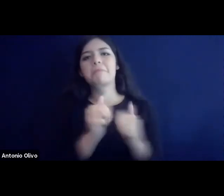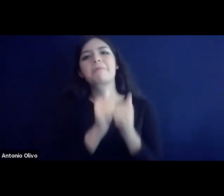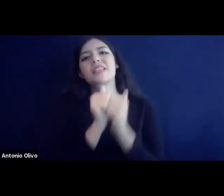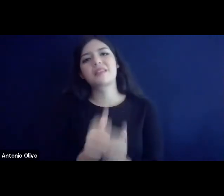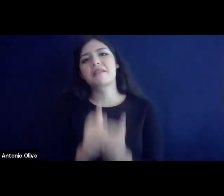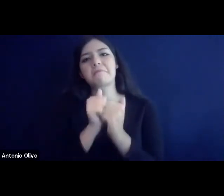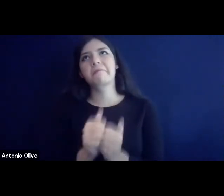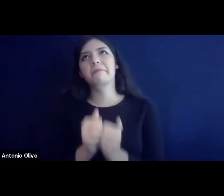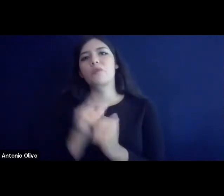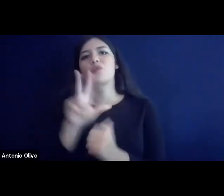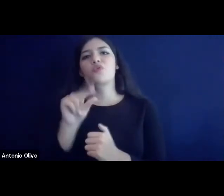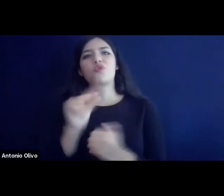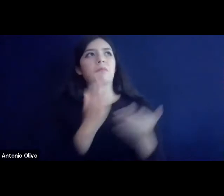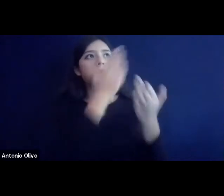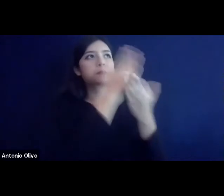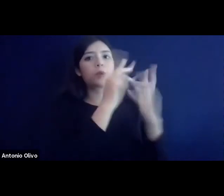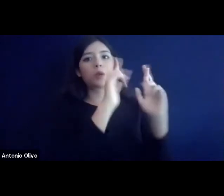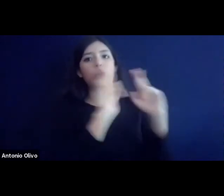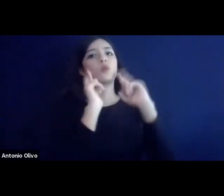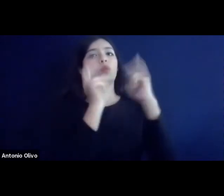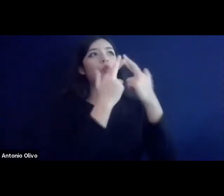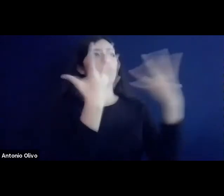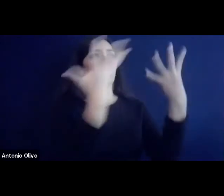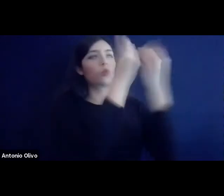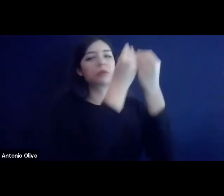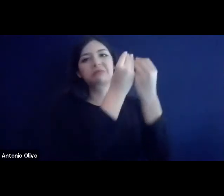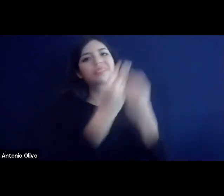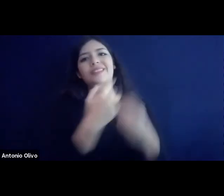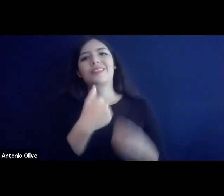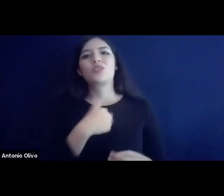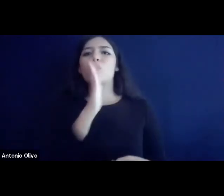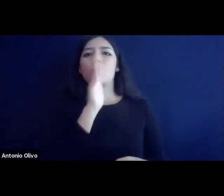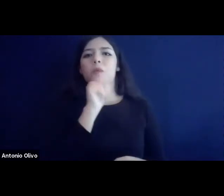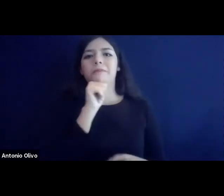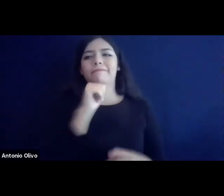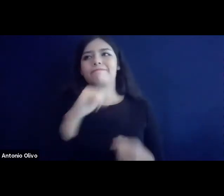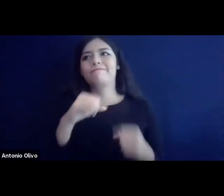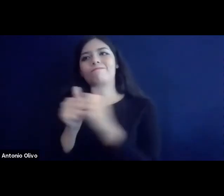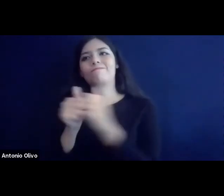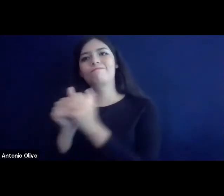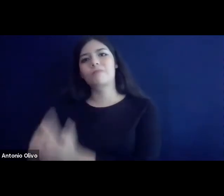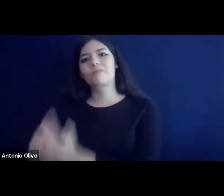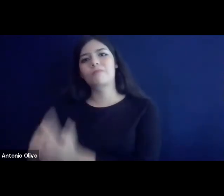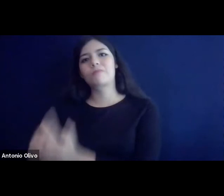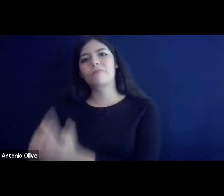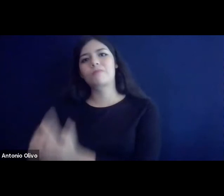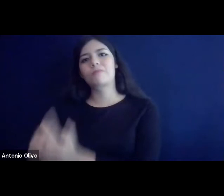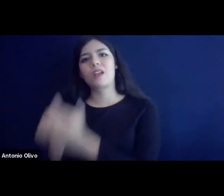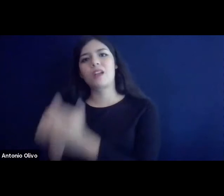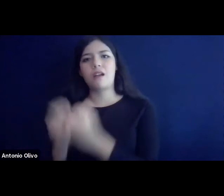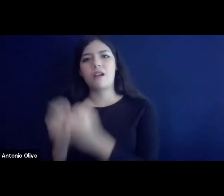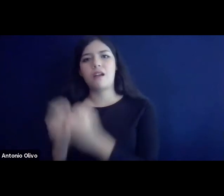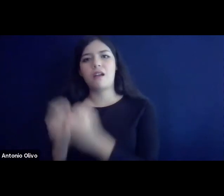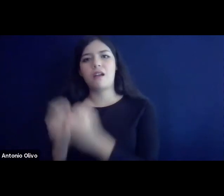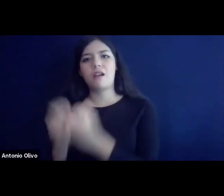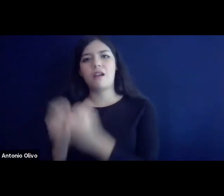maestros, bueno, se hacían las reuniones de academia y donde los maestros socializaban, entonces yo pues nunca pude